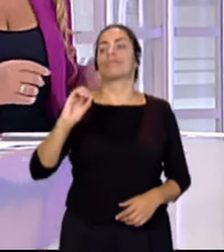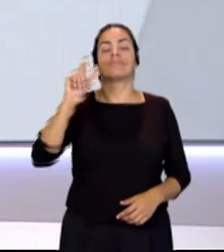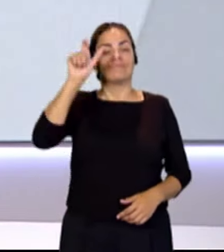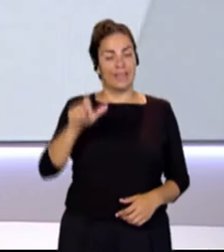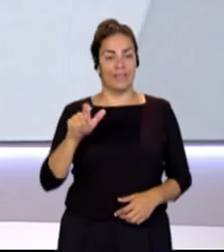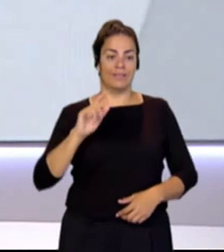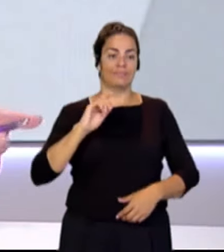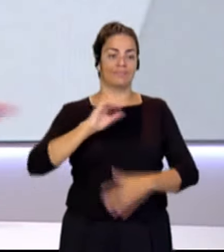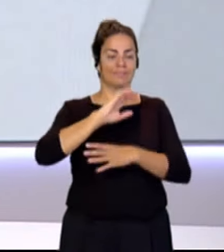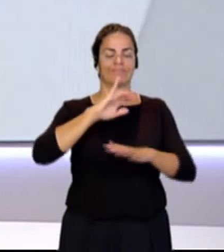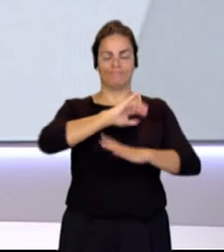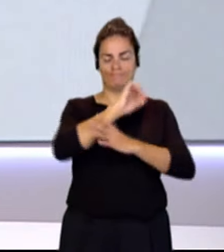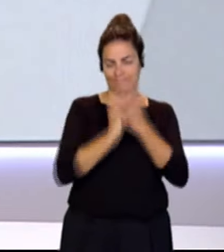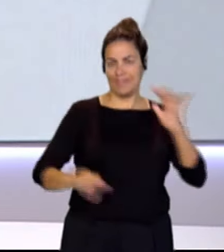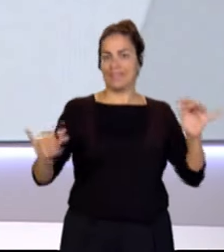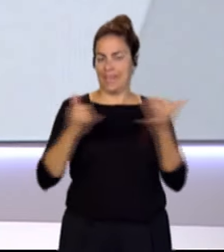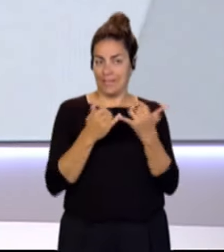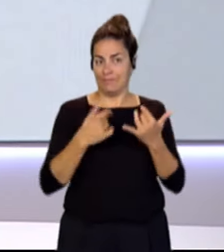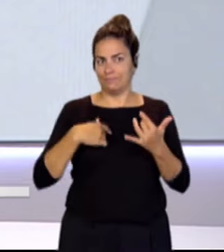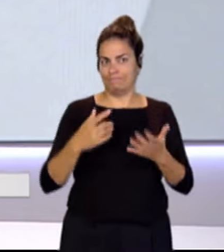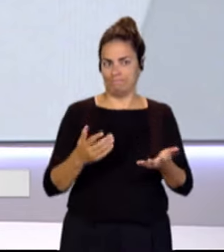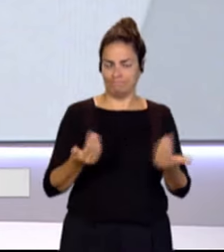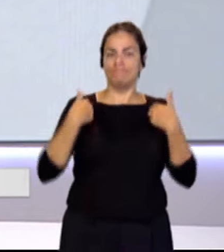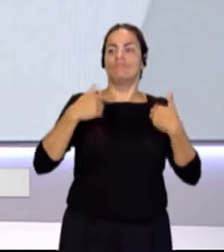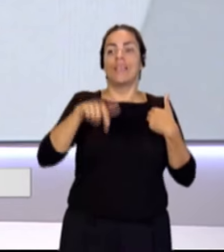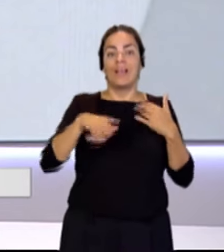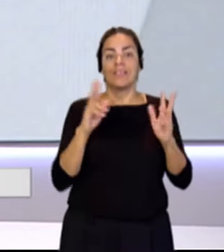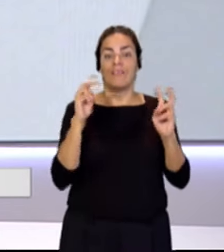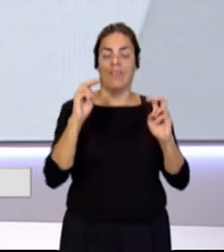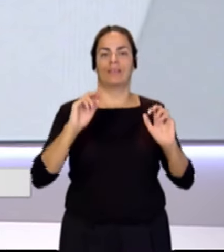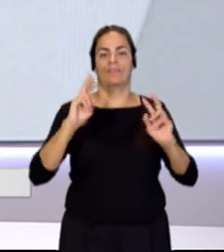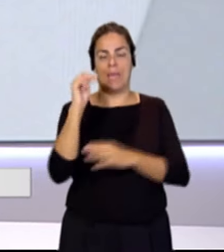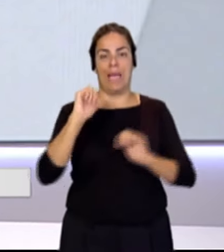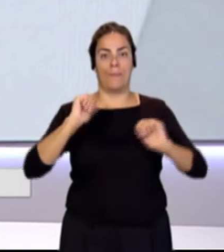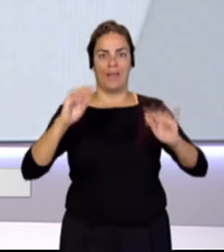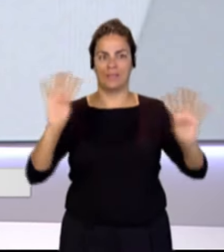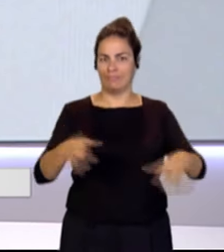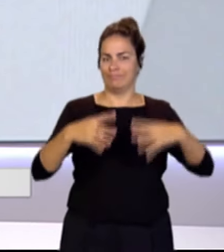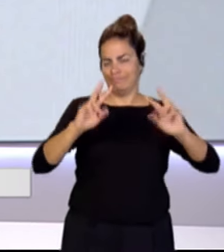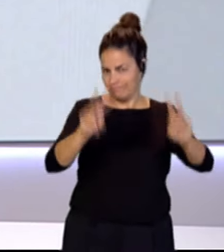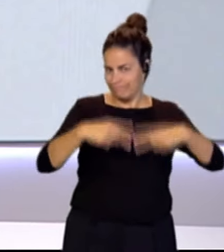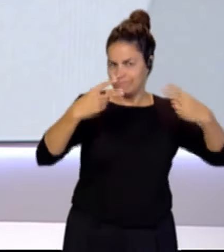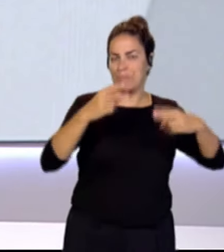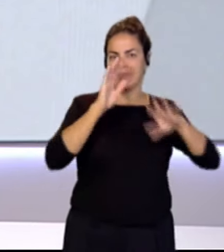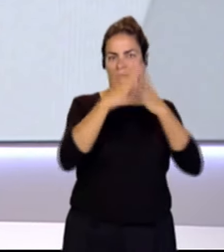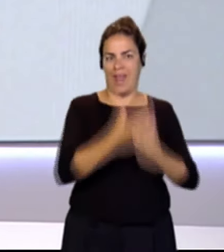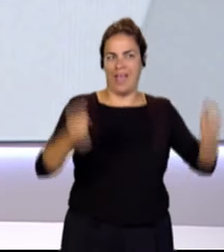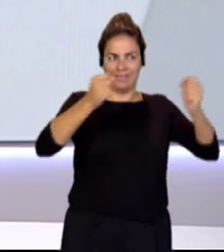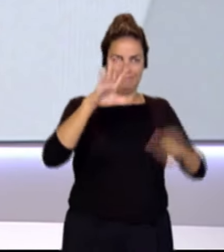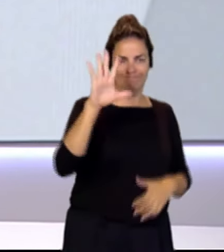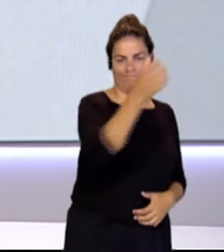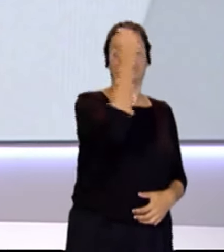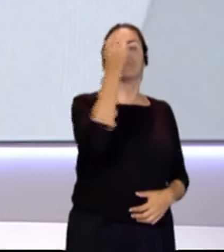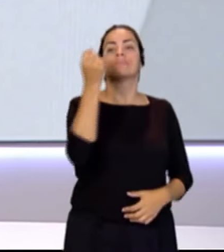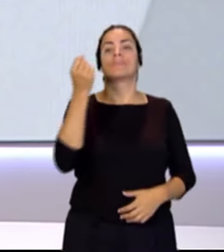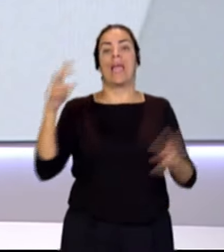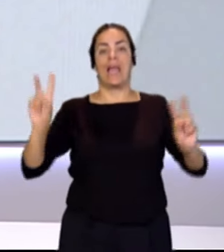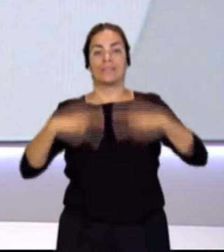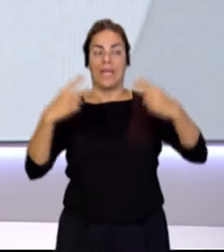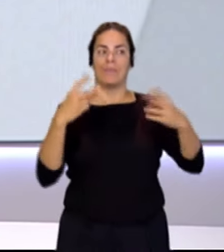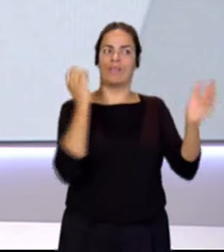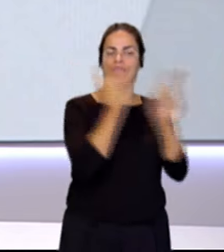días Buenos días Canarias un equipo que desde este viernes afronta la final 4 por el título de la Champions en semis espera el peristeri los aurinegros y los